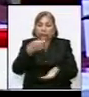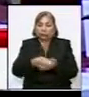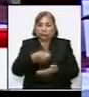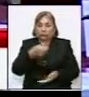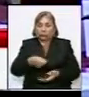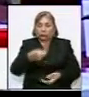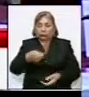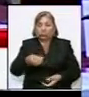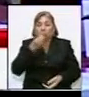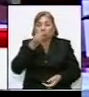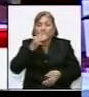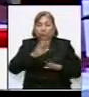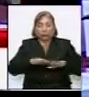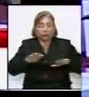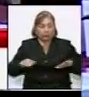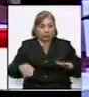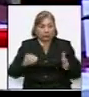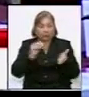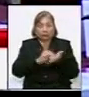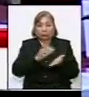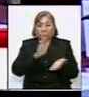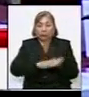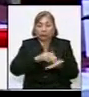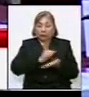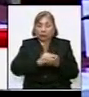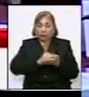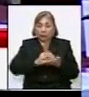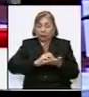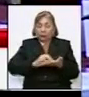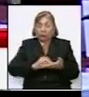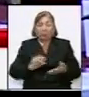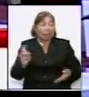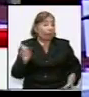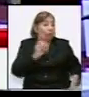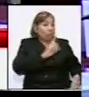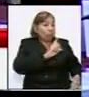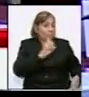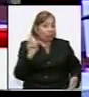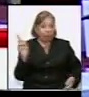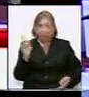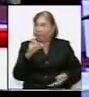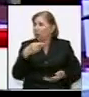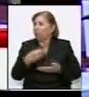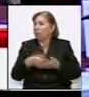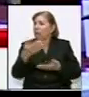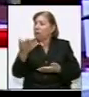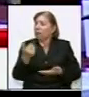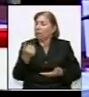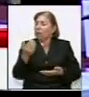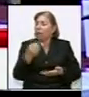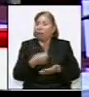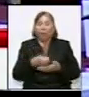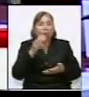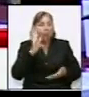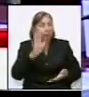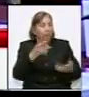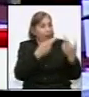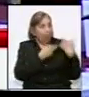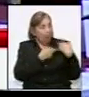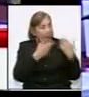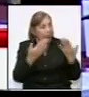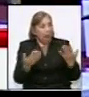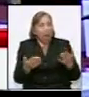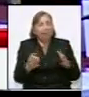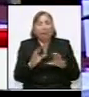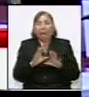alimentarias pactadas y de ese modo ningunos alimentista dejen de percibir la pensión que le corresponde por